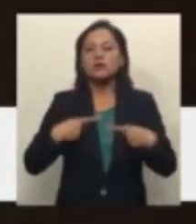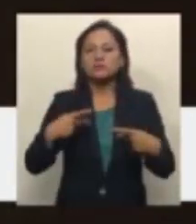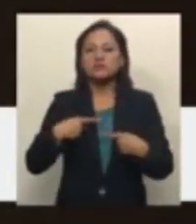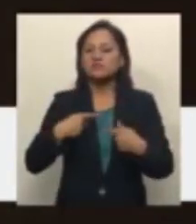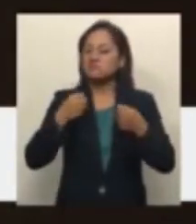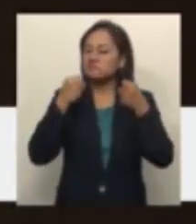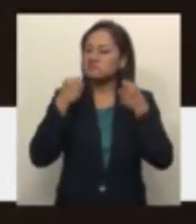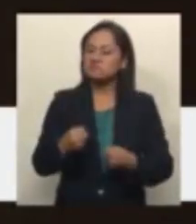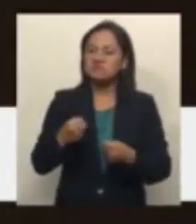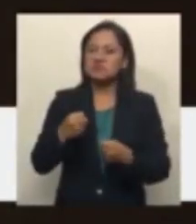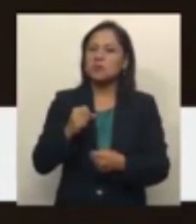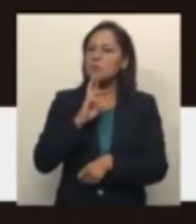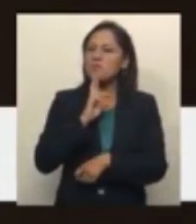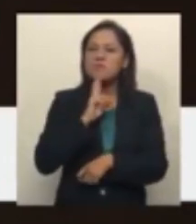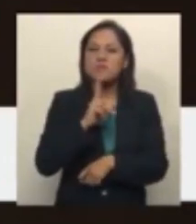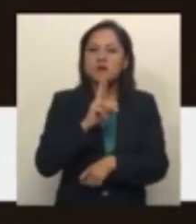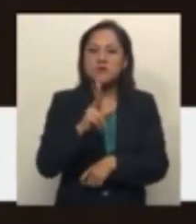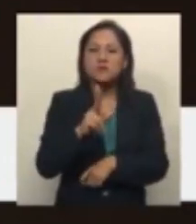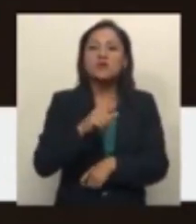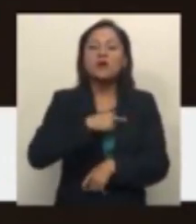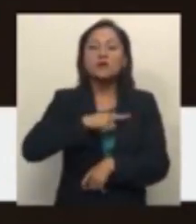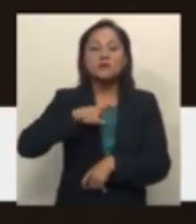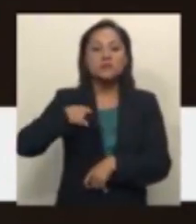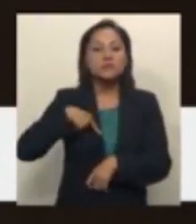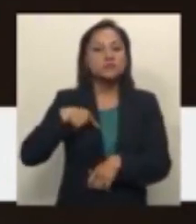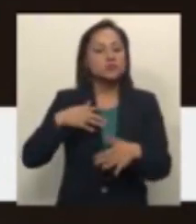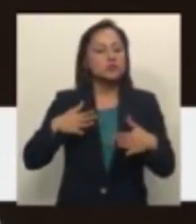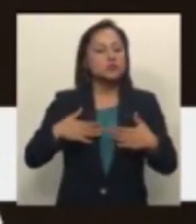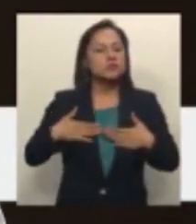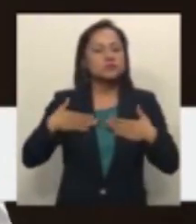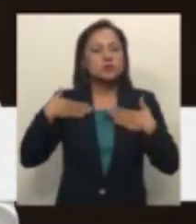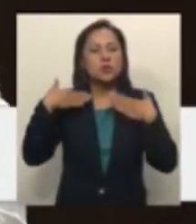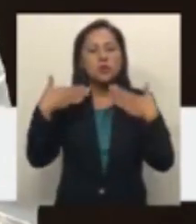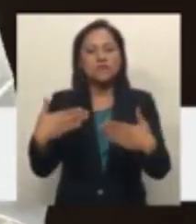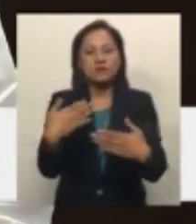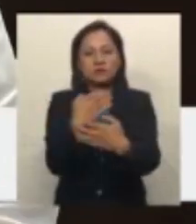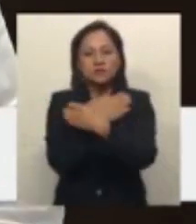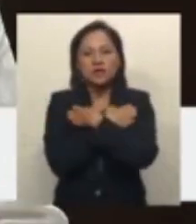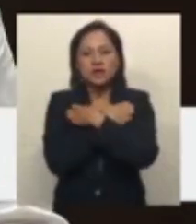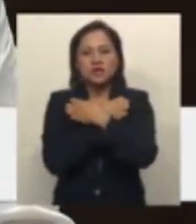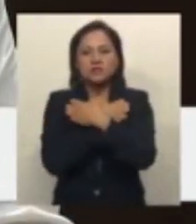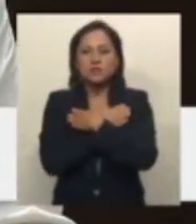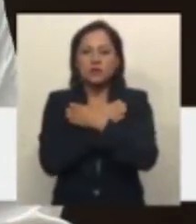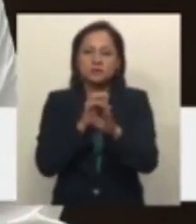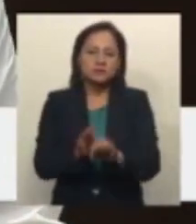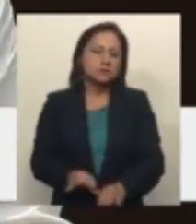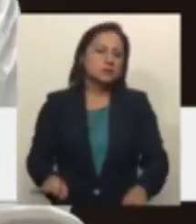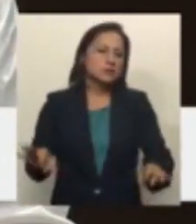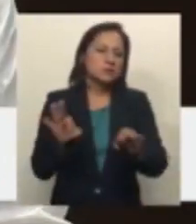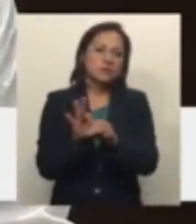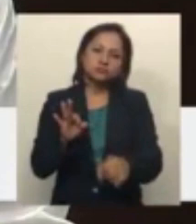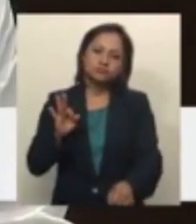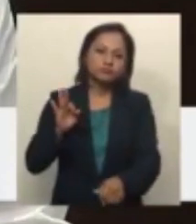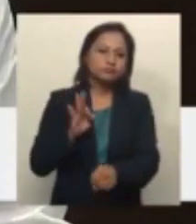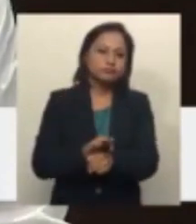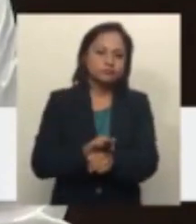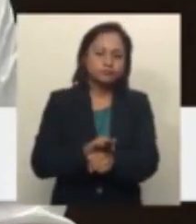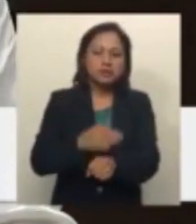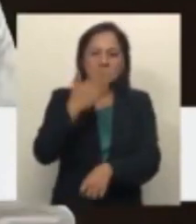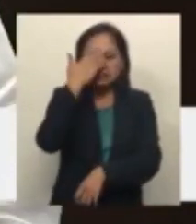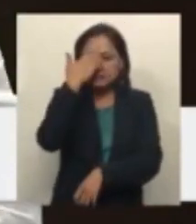Nosotros estamos convencidos que la educación es el motor fundamental de conciencia y de transformación, como lo es la